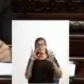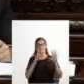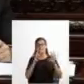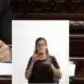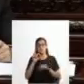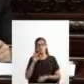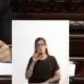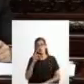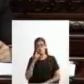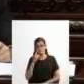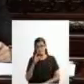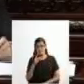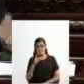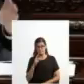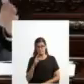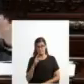308 mil